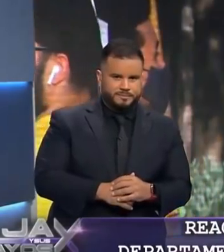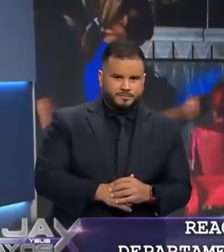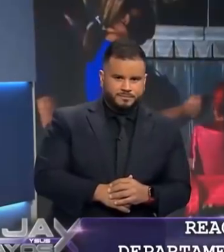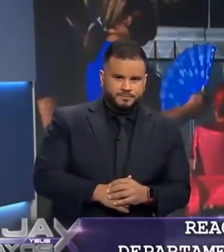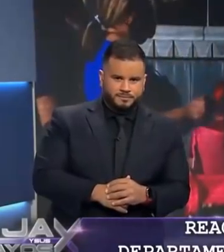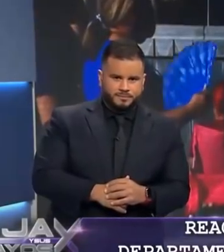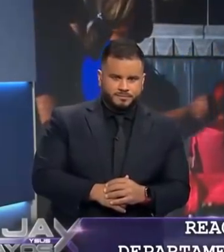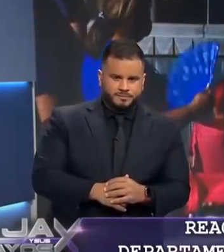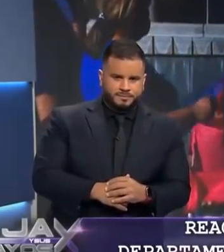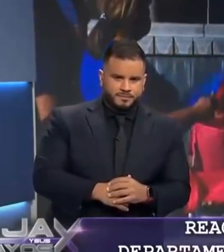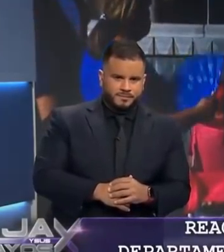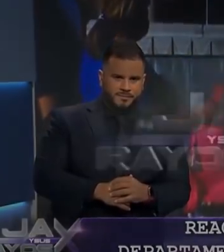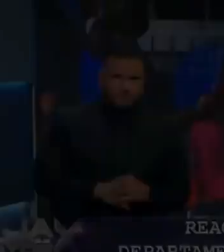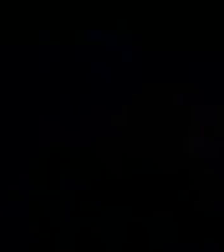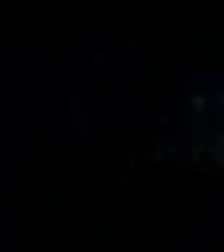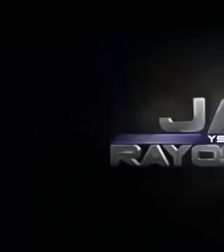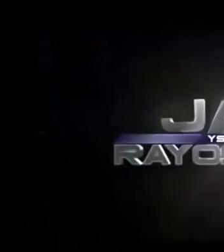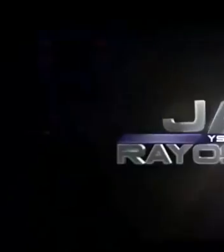regresamos.